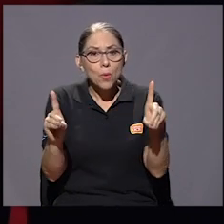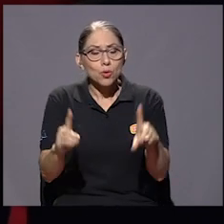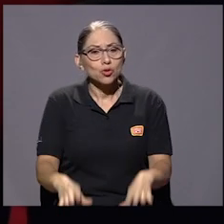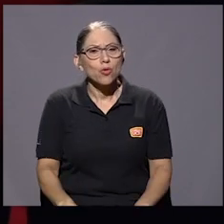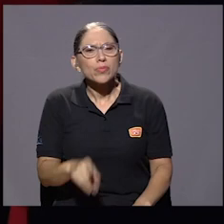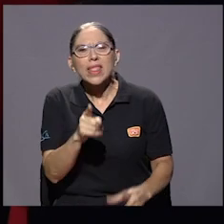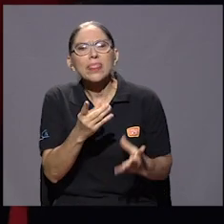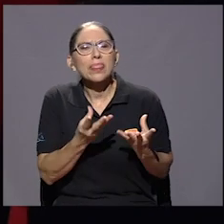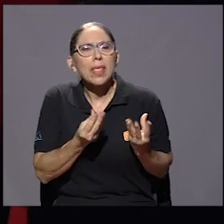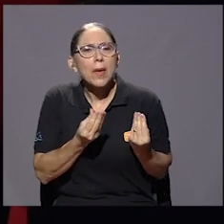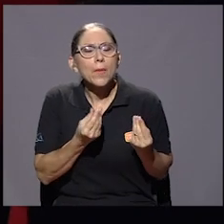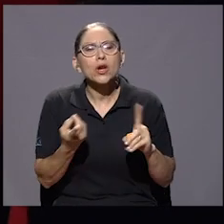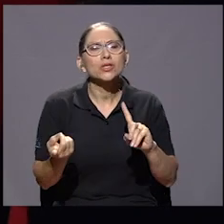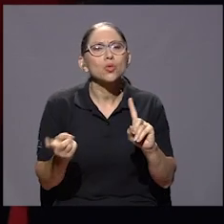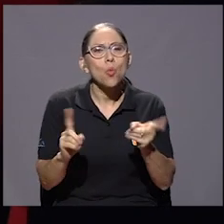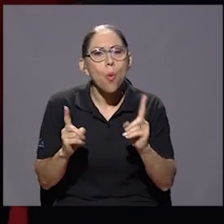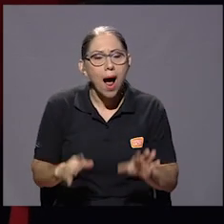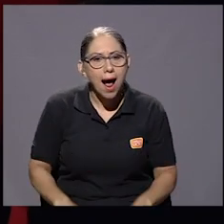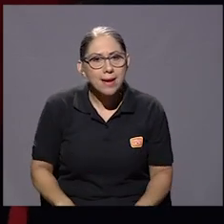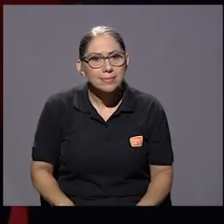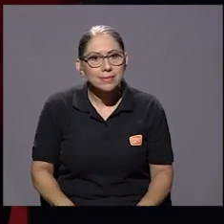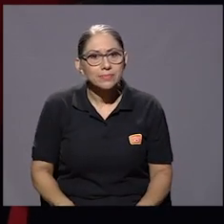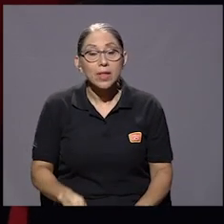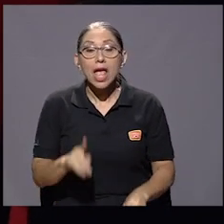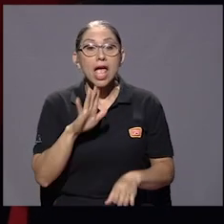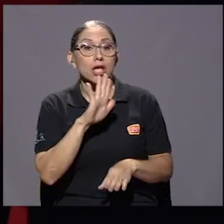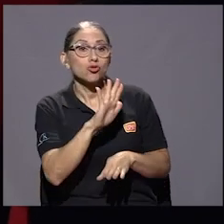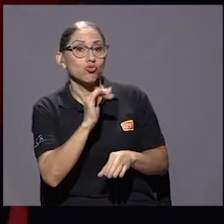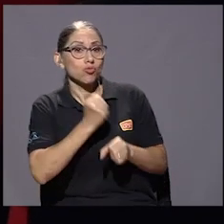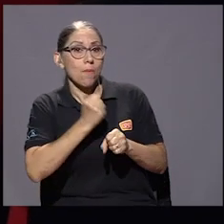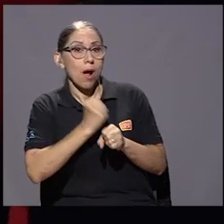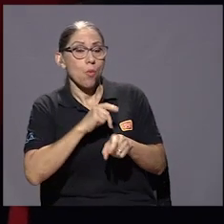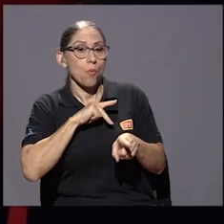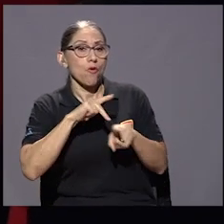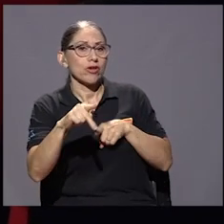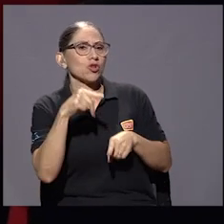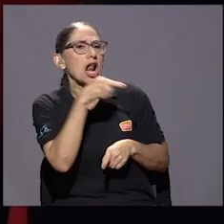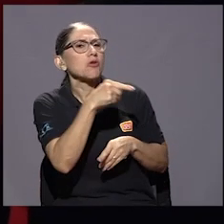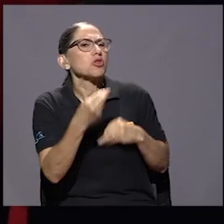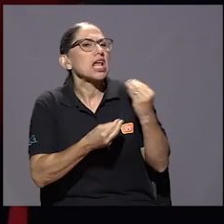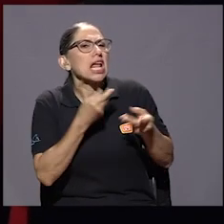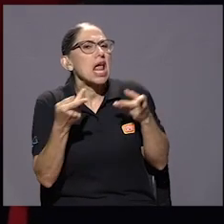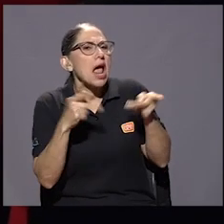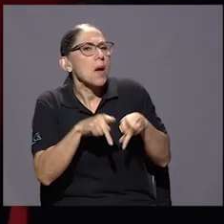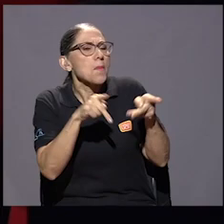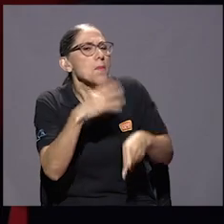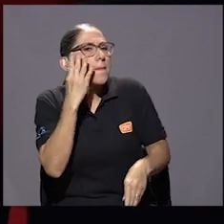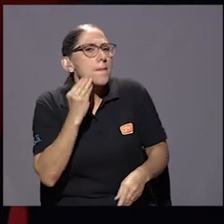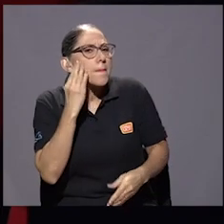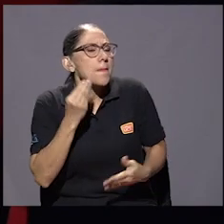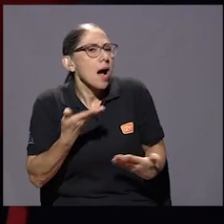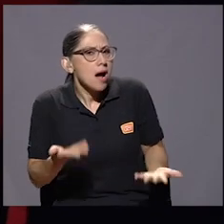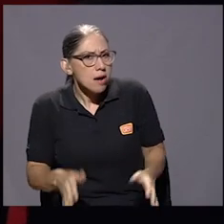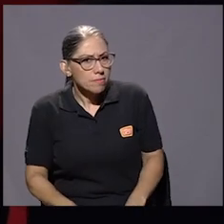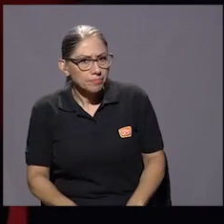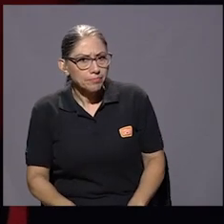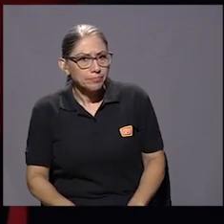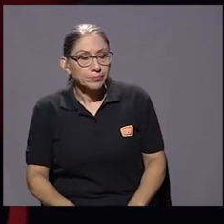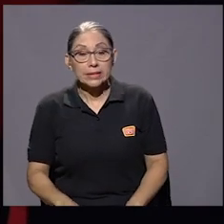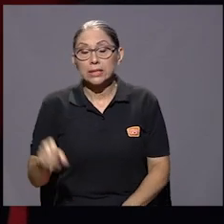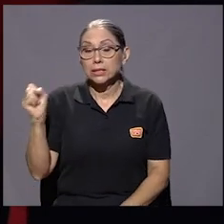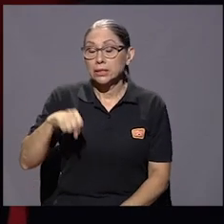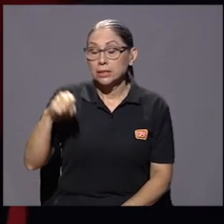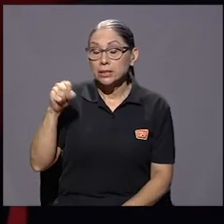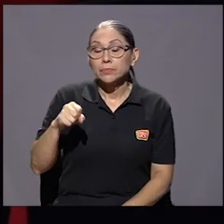los temores, cuáles son en su práctica profesional, qué se encuentra usted más frecuentemente, ¿verdad? Sí,